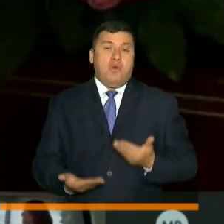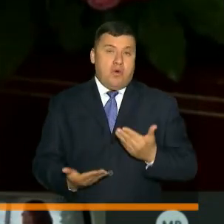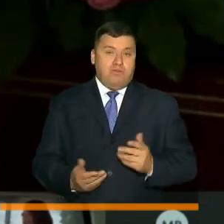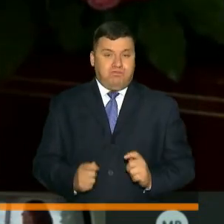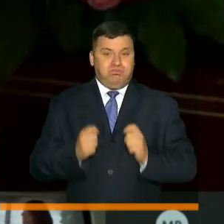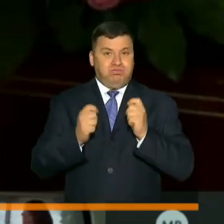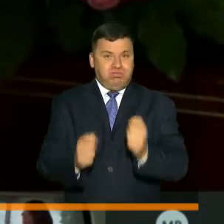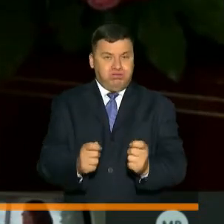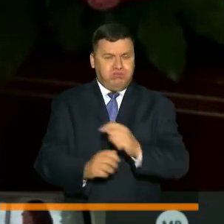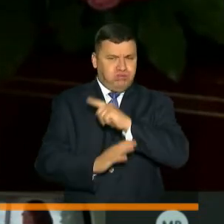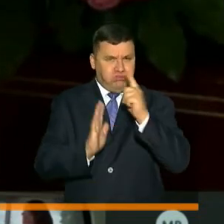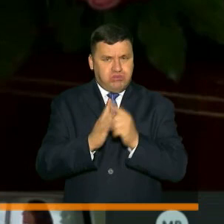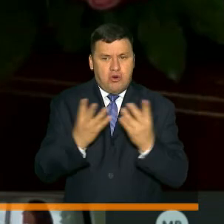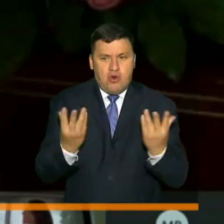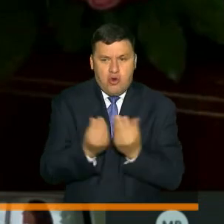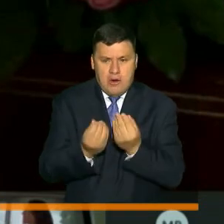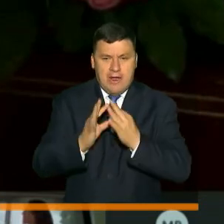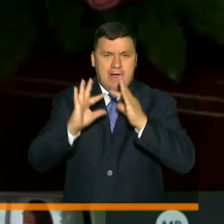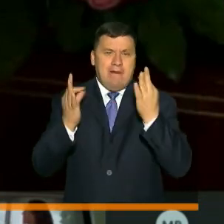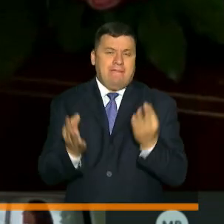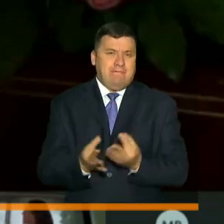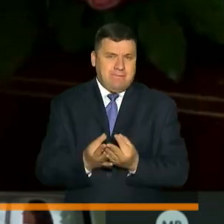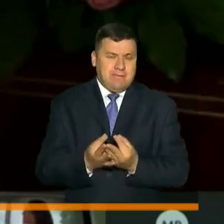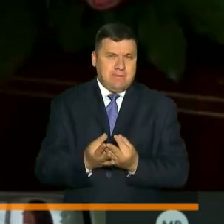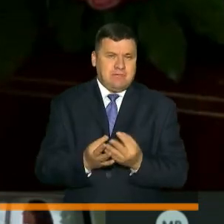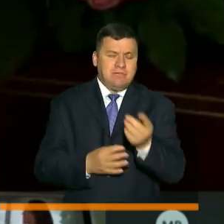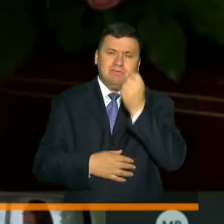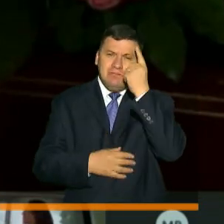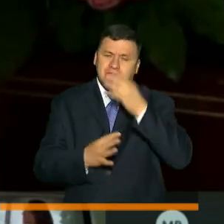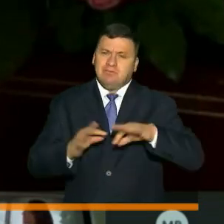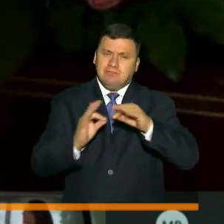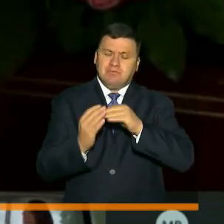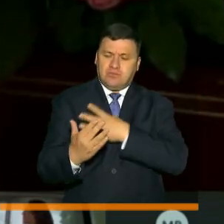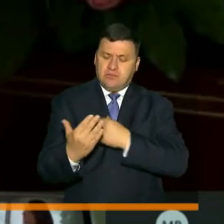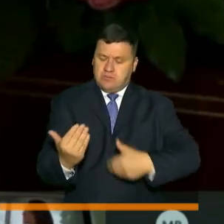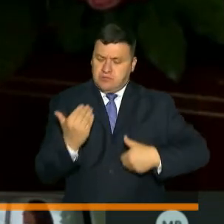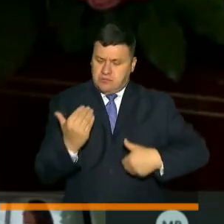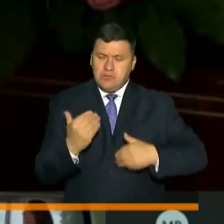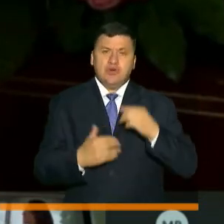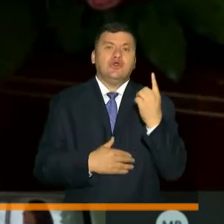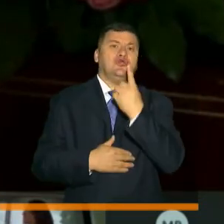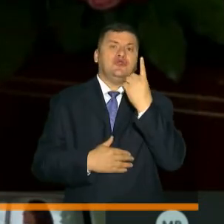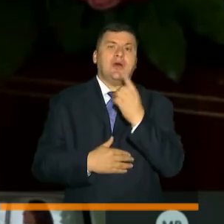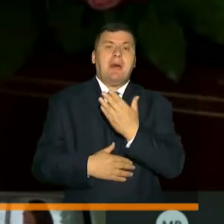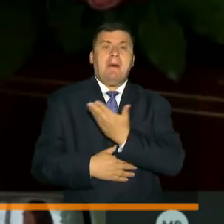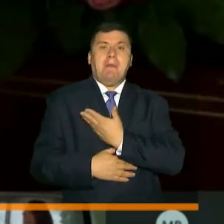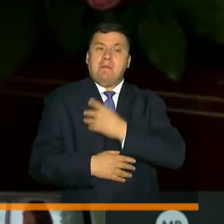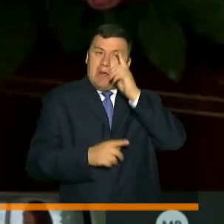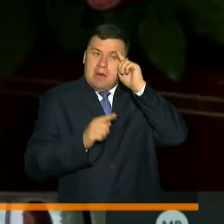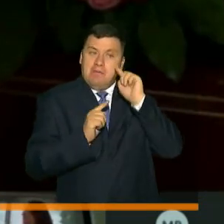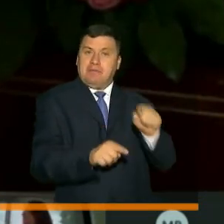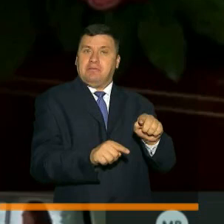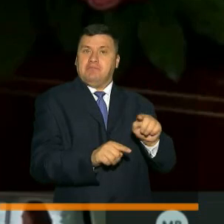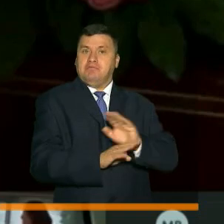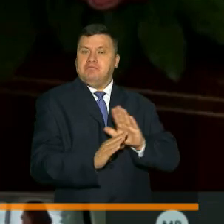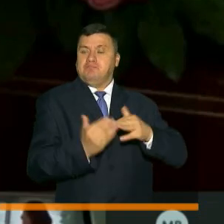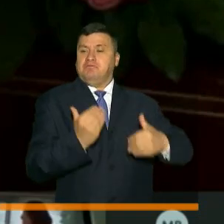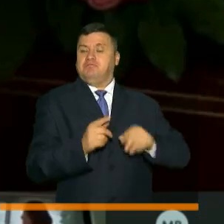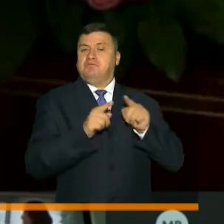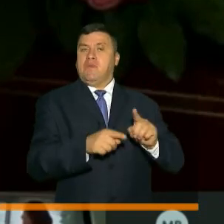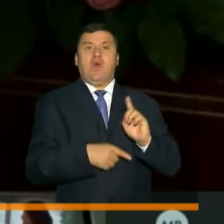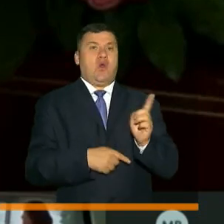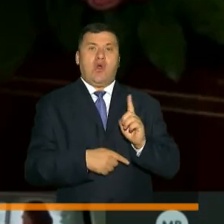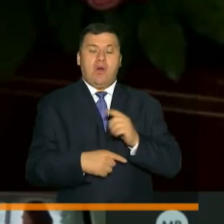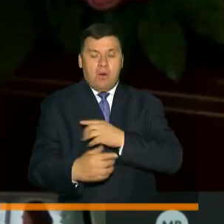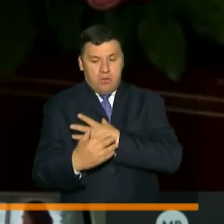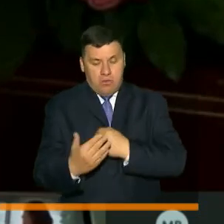de involucrar al grupo familiar, de entender que la lactancia materna no es cuestión de una madre para que se las entienda con sus hijos.